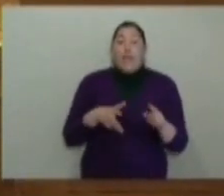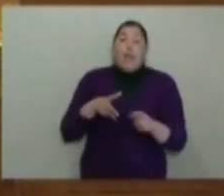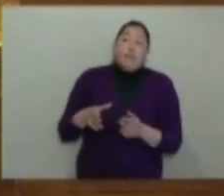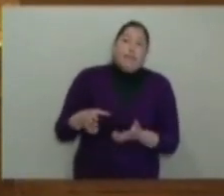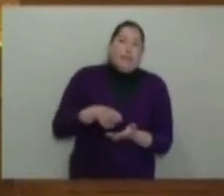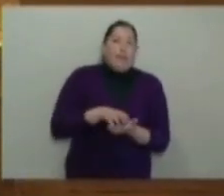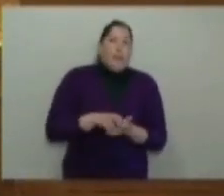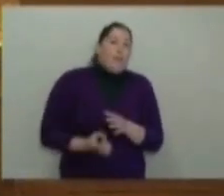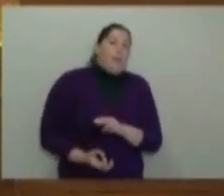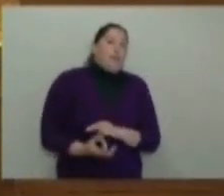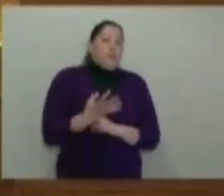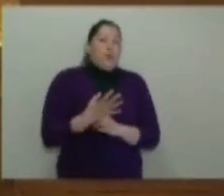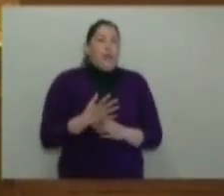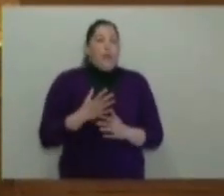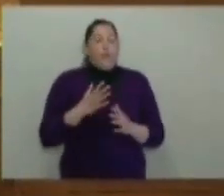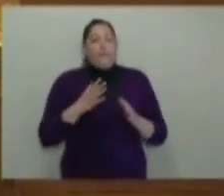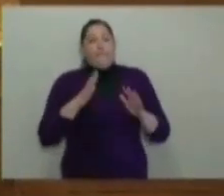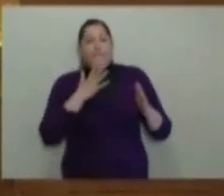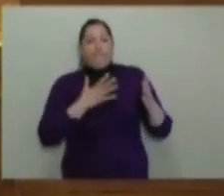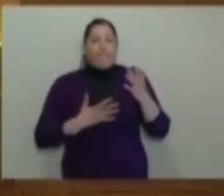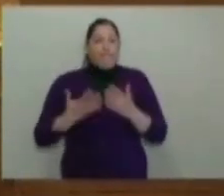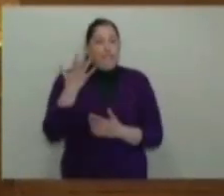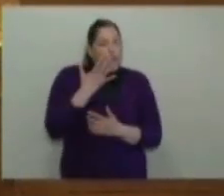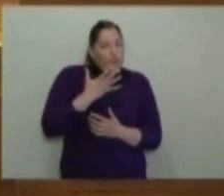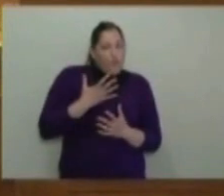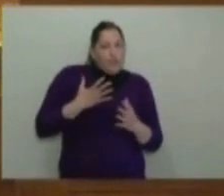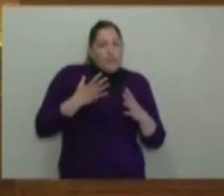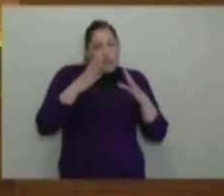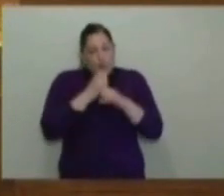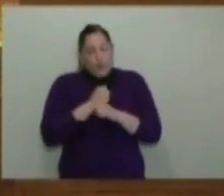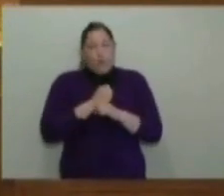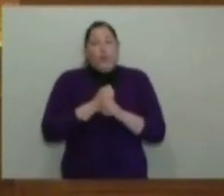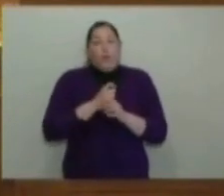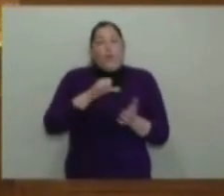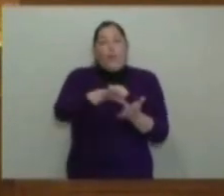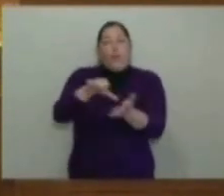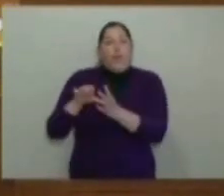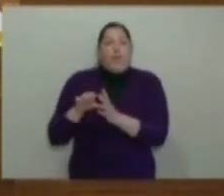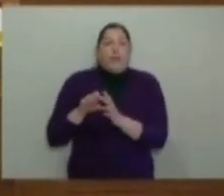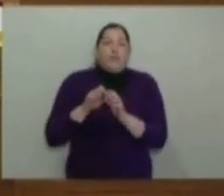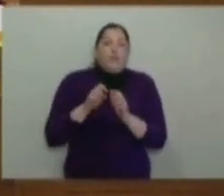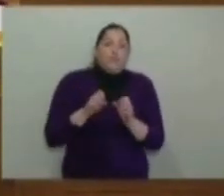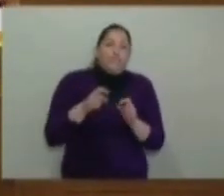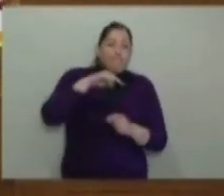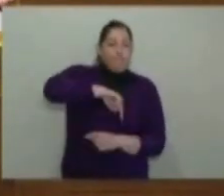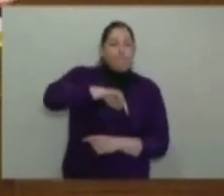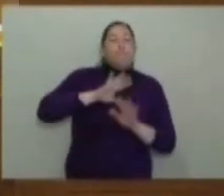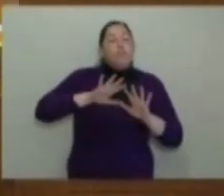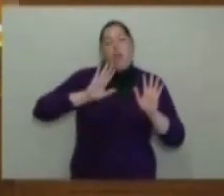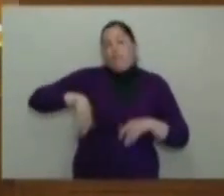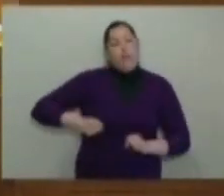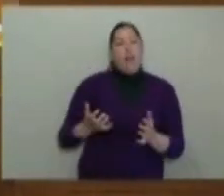dudas y algunas incertidumbres que hemos trasladado a los ciudadanos pero lo cierto es que al final se ha se ha aprobado